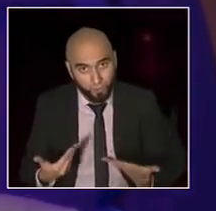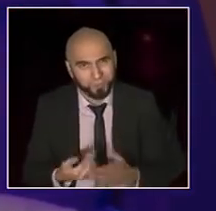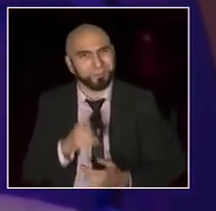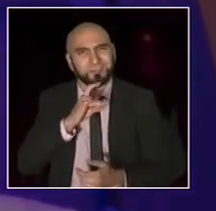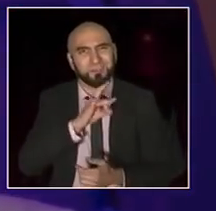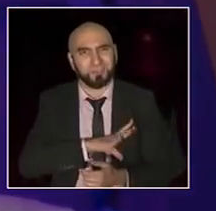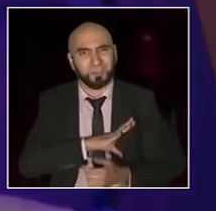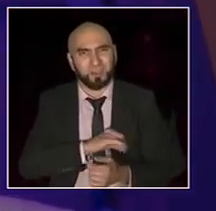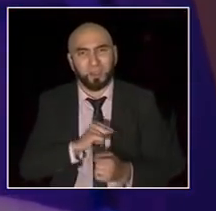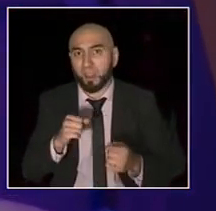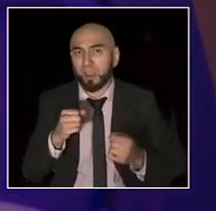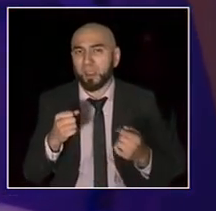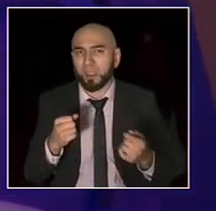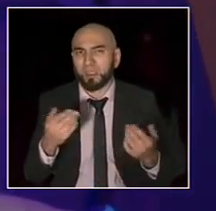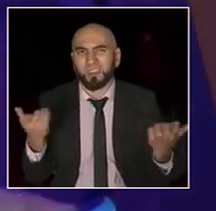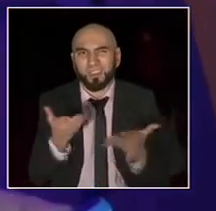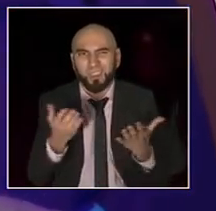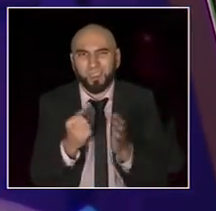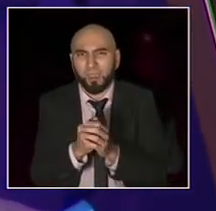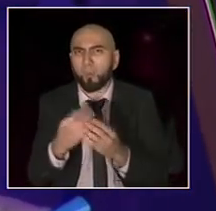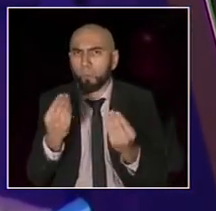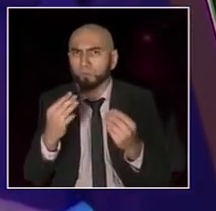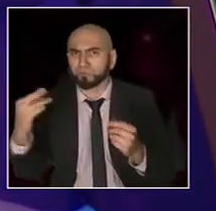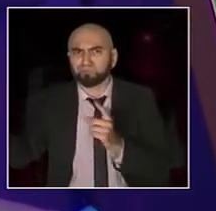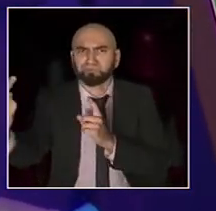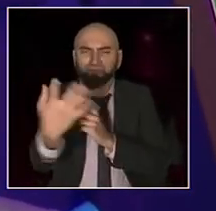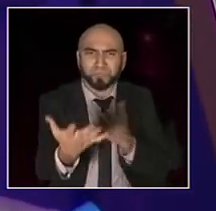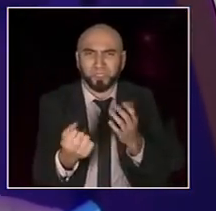centro de muchas preocupaciones y